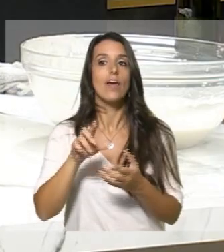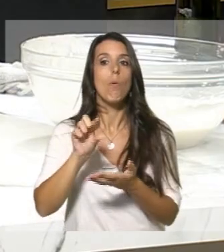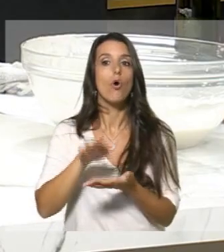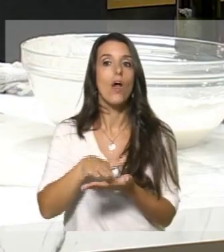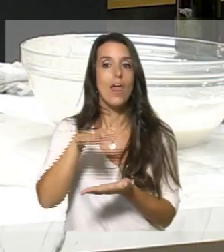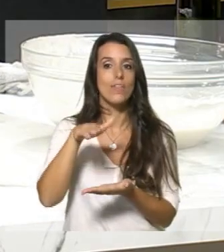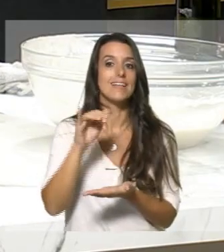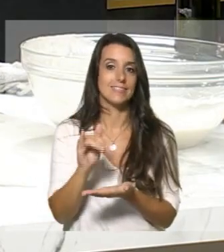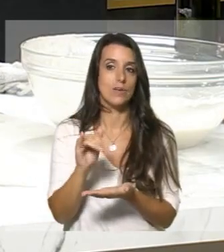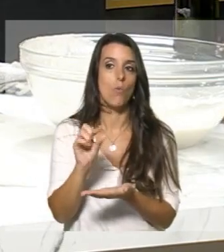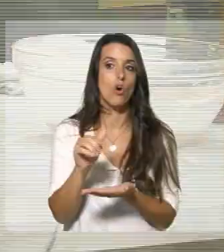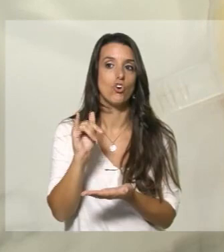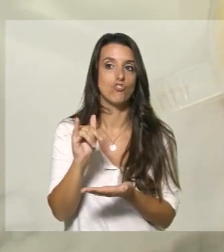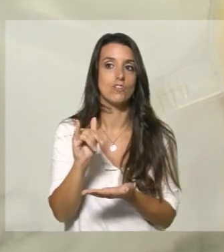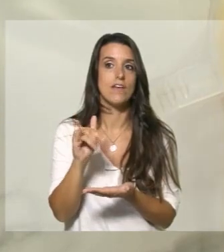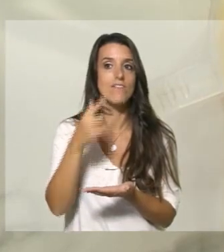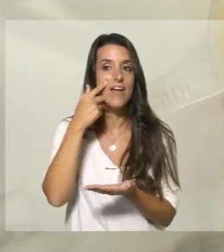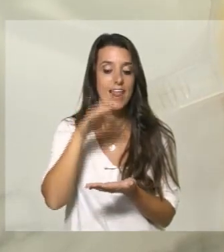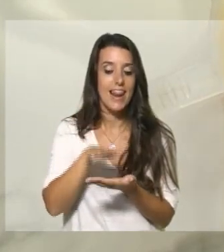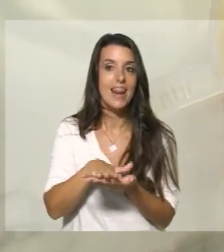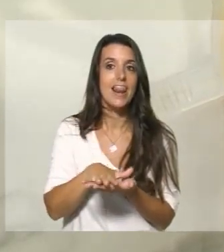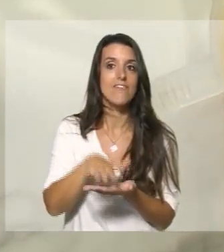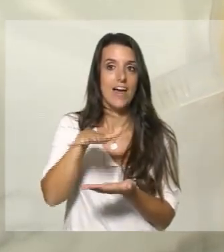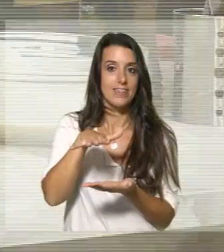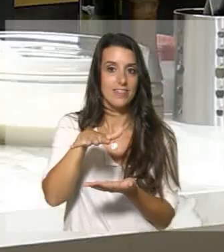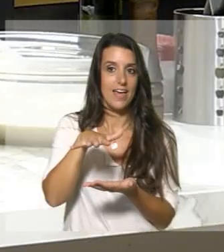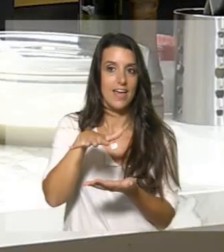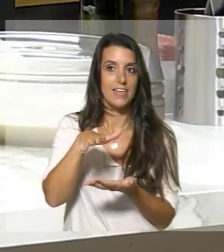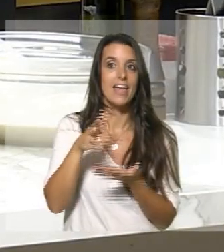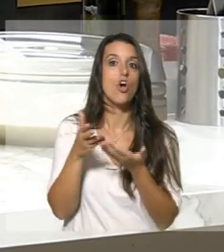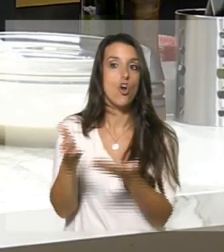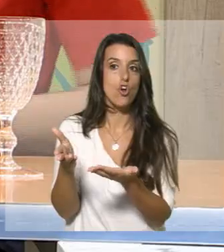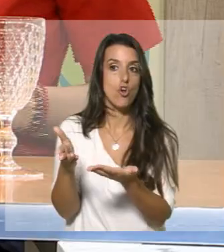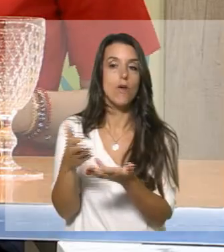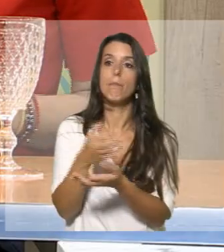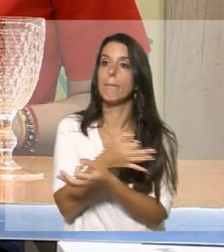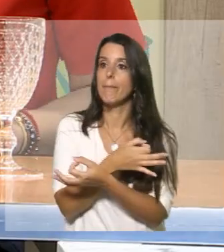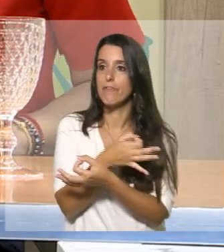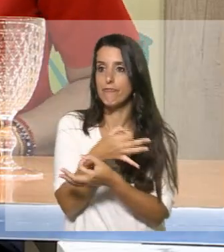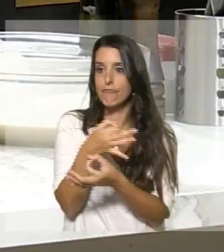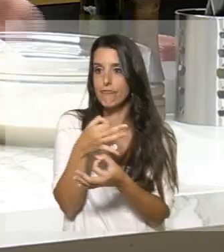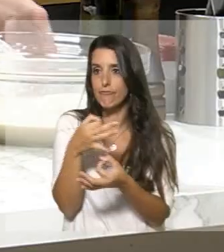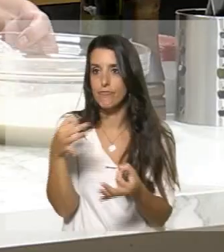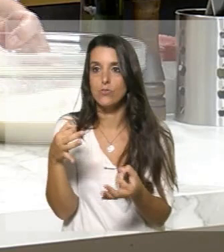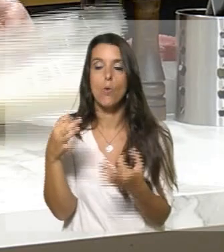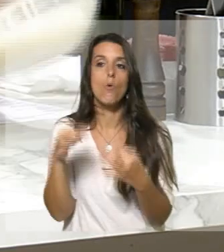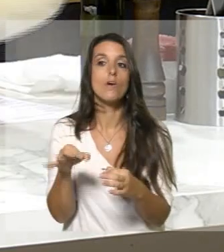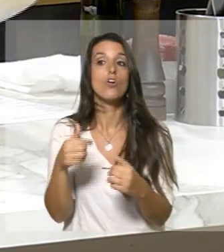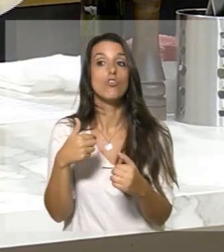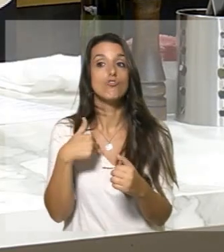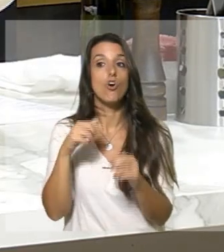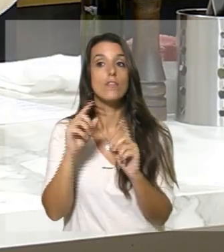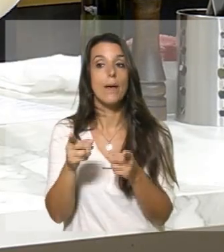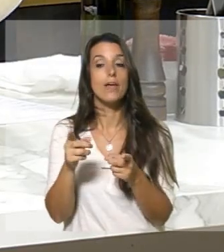antes de llevarlo al horno. Sí, sí, vamos a dejar, van a ver que levanta. Bien. Y ahí lo llevamos al horno. Perfecto, brillante. Muy bien, yo lo que puse también